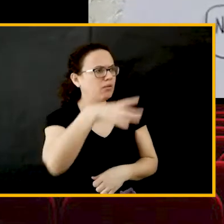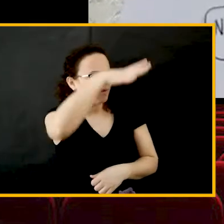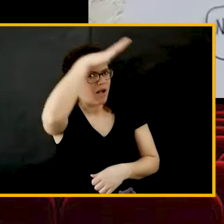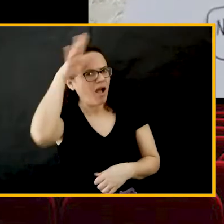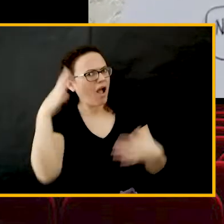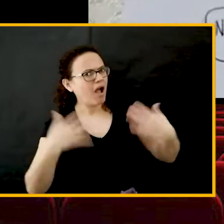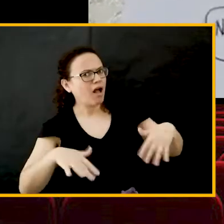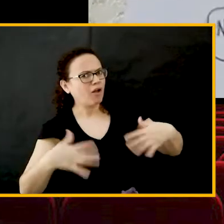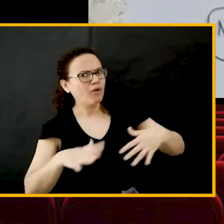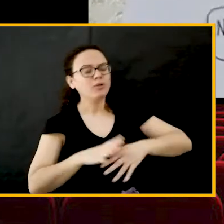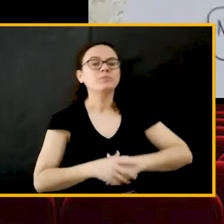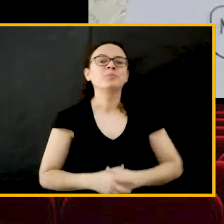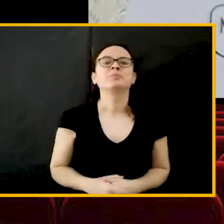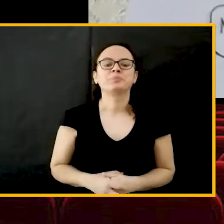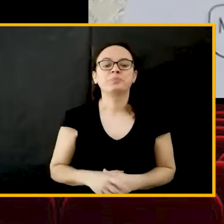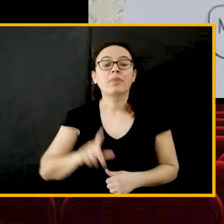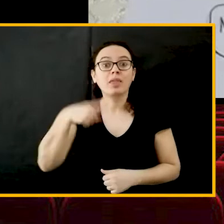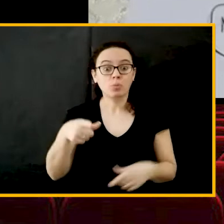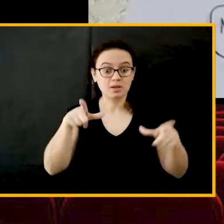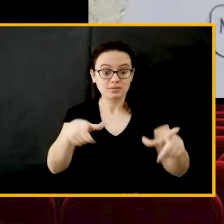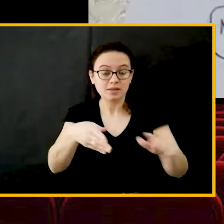Después, dentro de la sala...